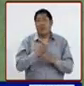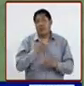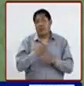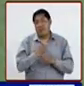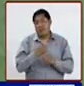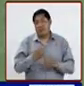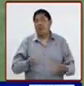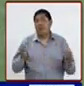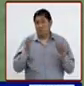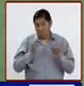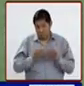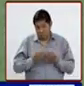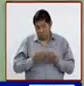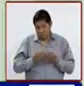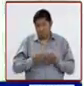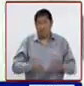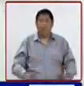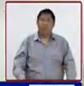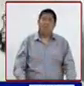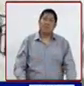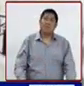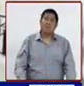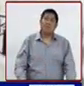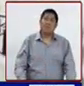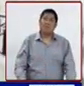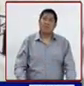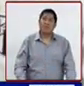más para poder dejar mi huella también.